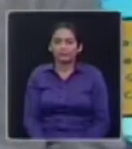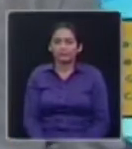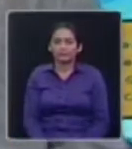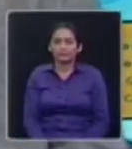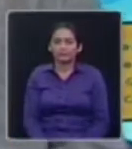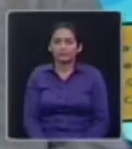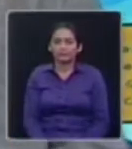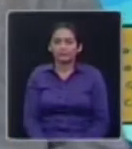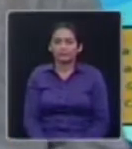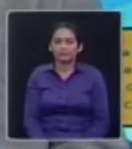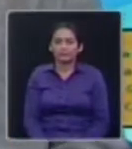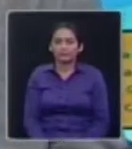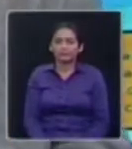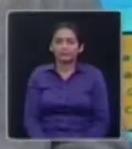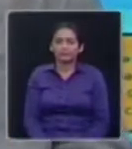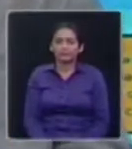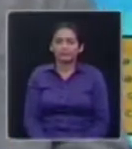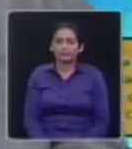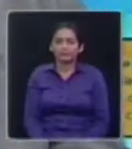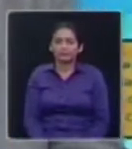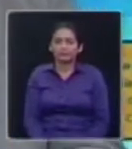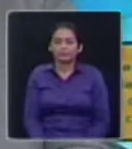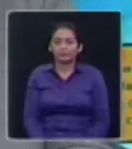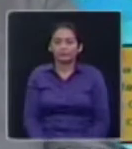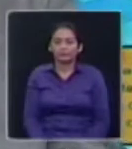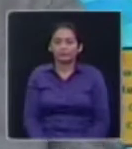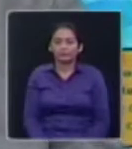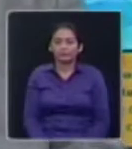most important one in order to manage projects.